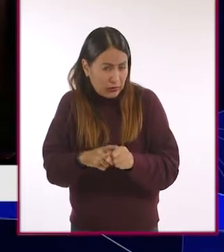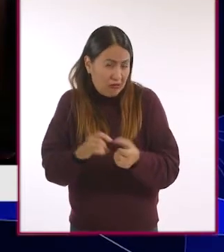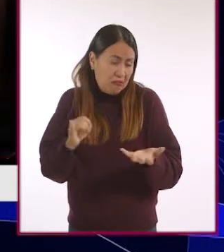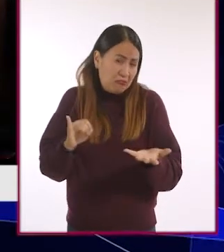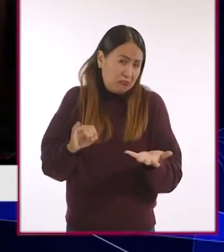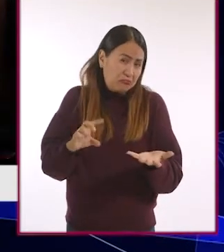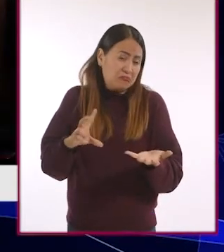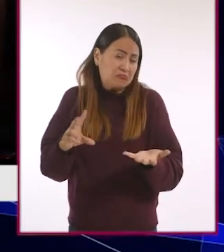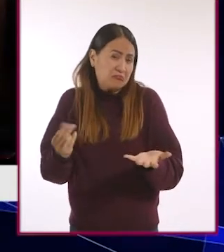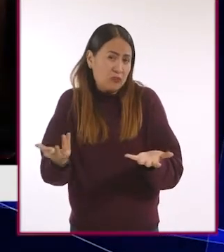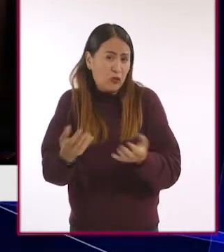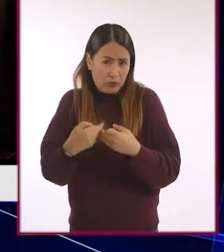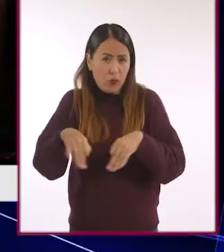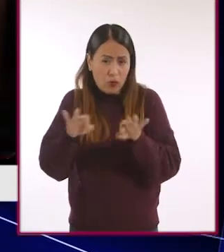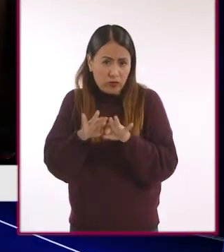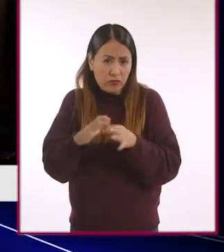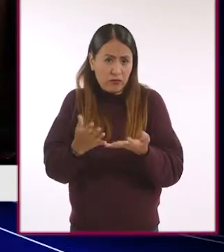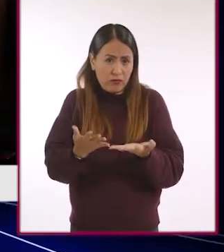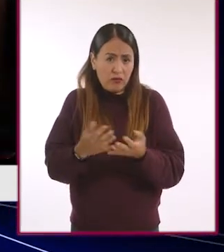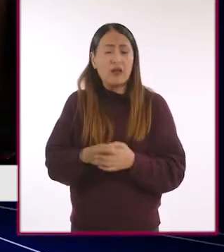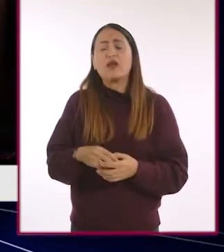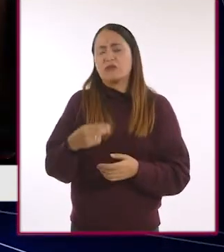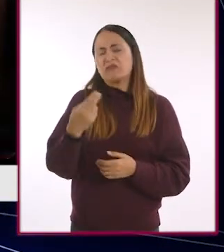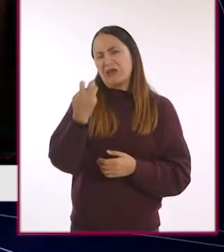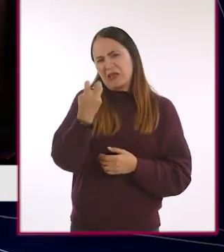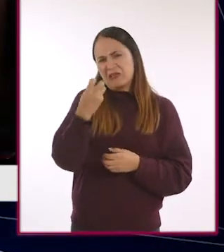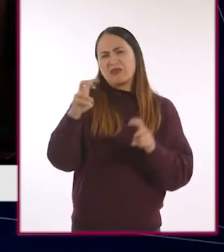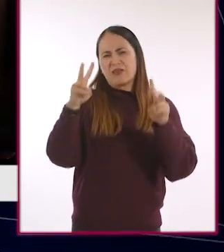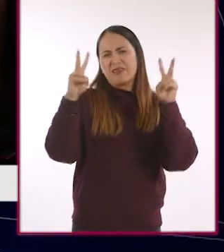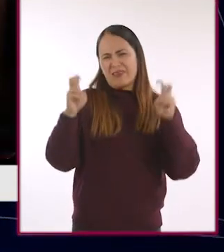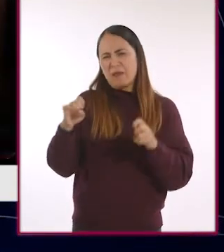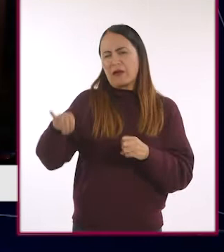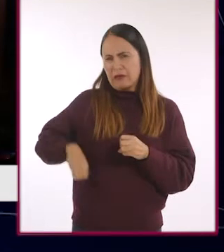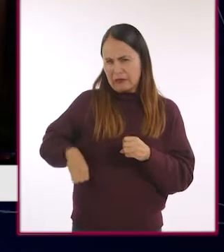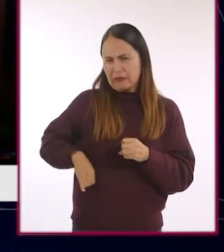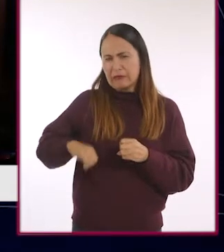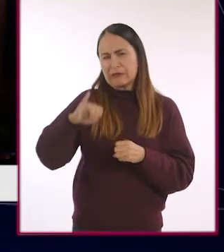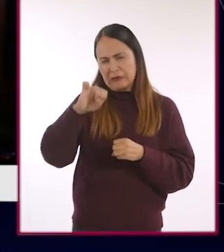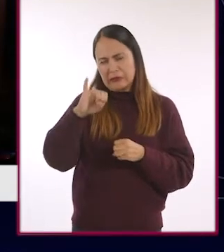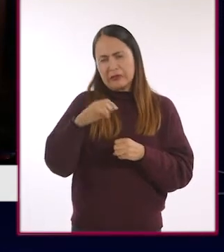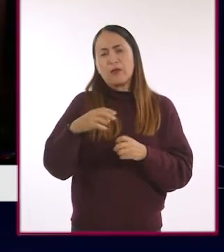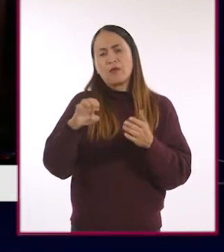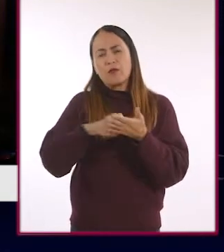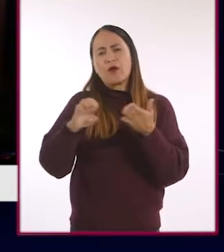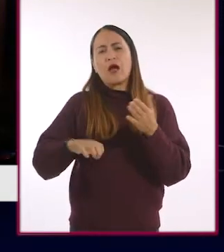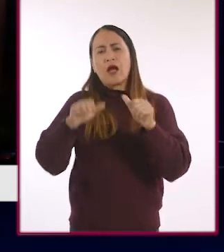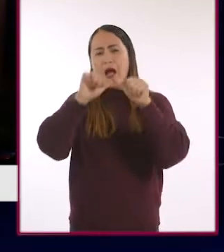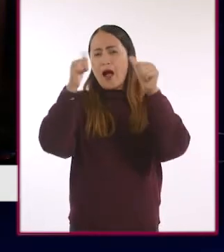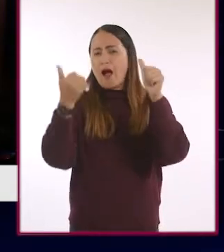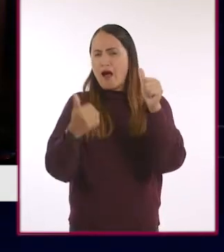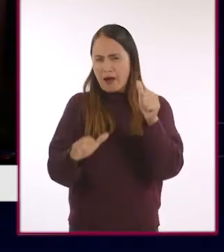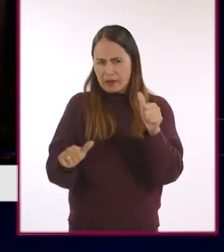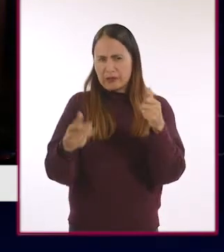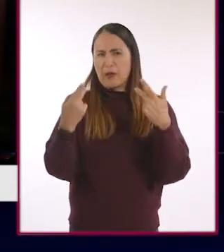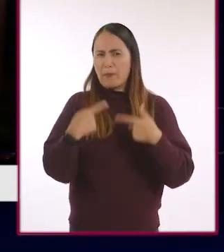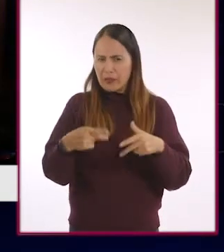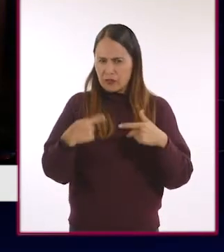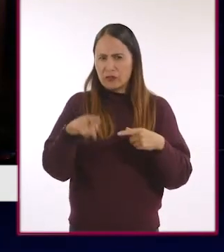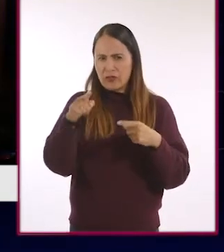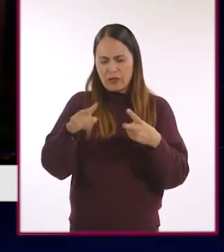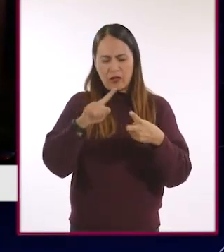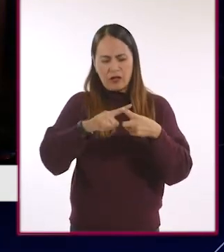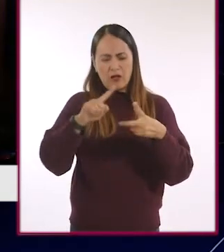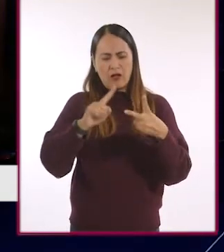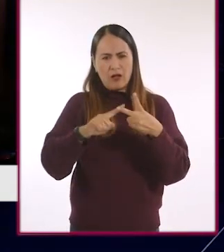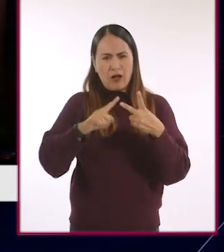es un tema bastante interesante y que hablo mucho cuando doy pláticas, y esto es, un artista tiene dos formaciones,